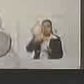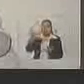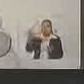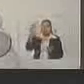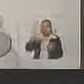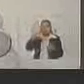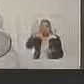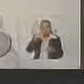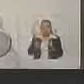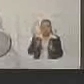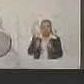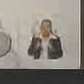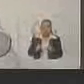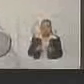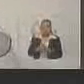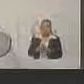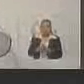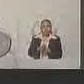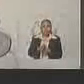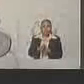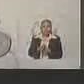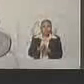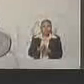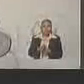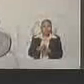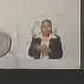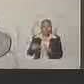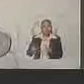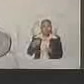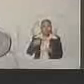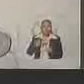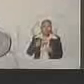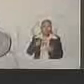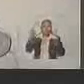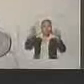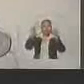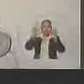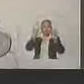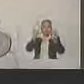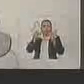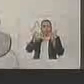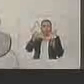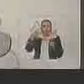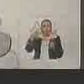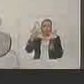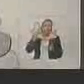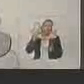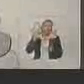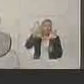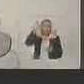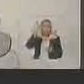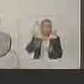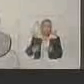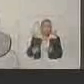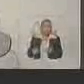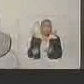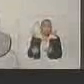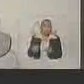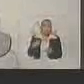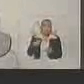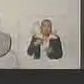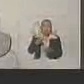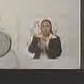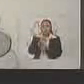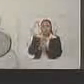ciudadanas. Estamos en un hartazgo político, como lo fue y lo está haciendo actualmente en España, y yo te voy a invitar